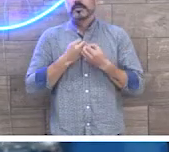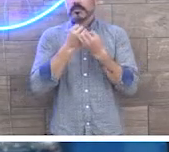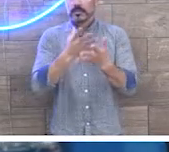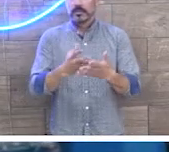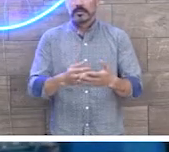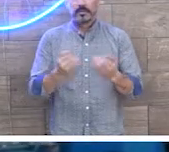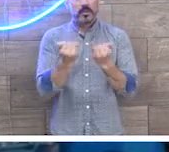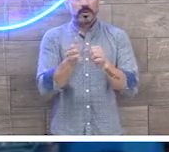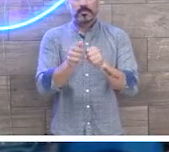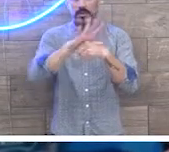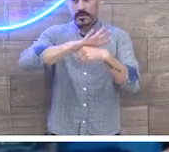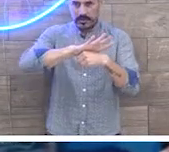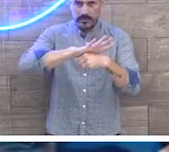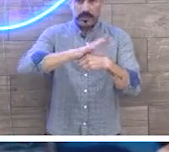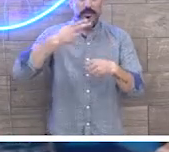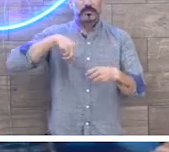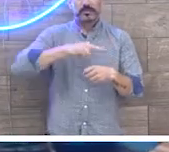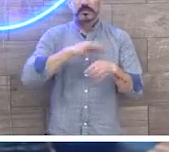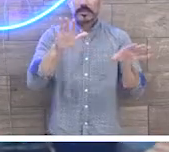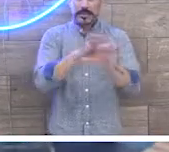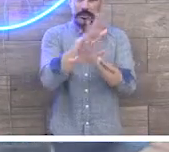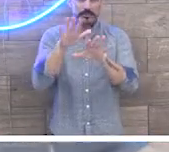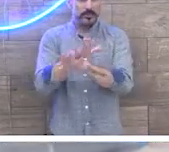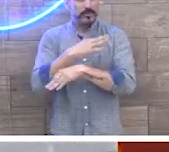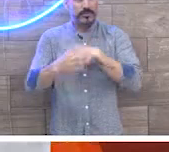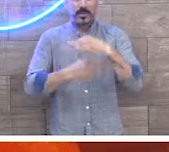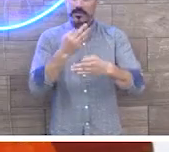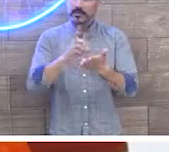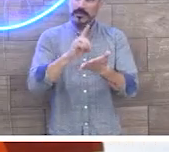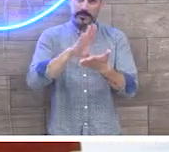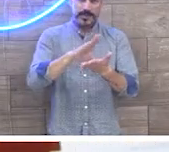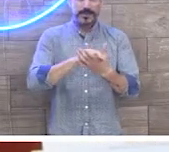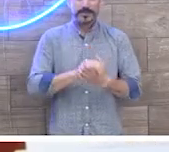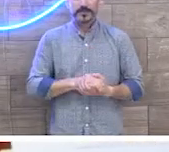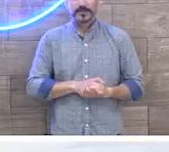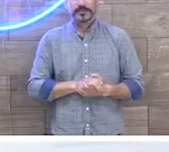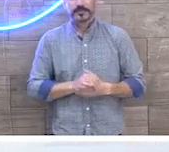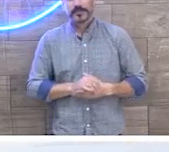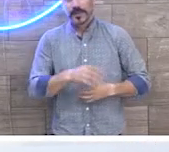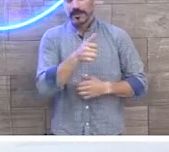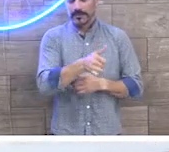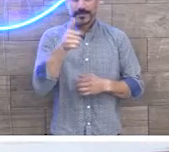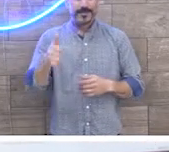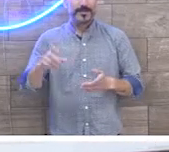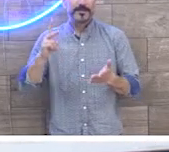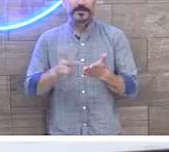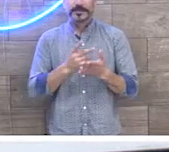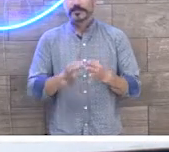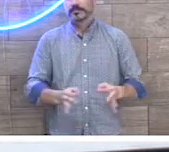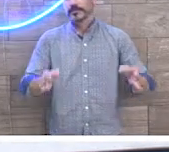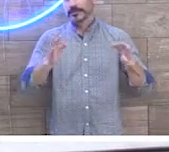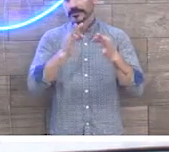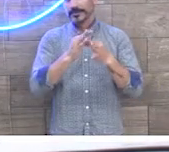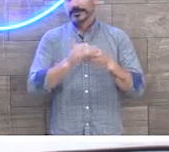pandemia también nos cambió totalmente el escenario de la discapacidad, y prueba está pues que pues cada vez es importante